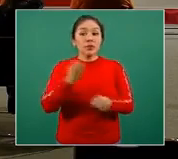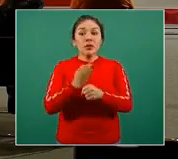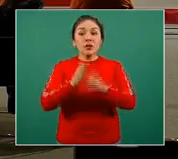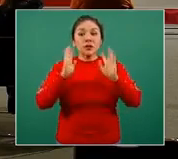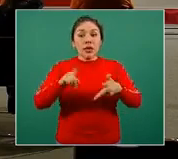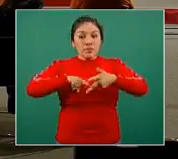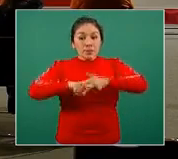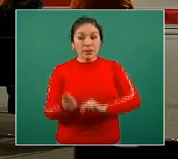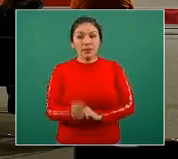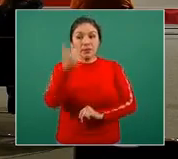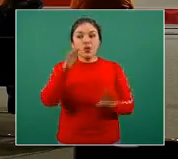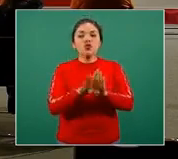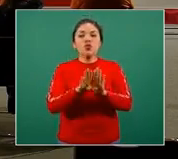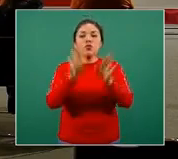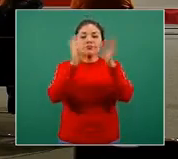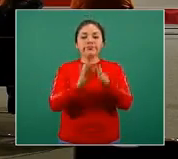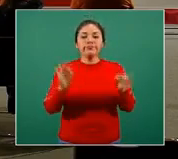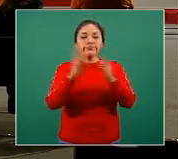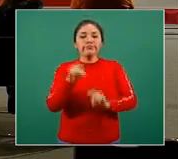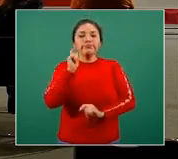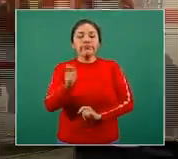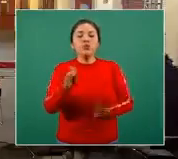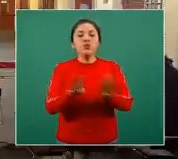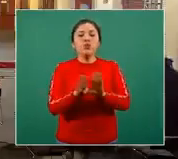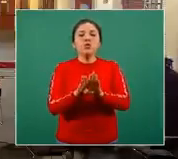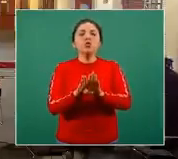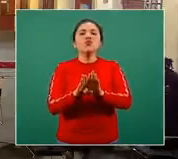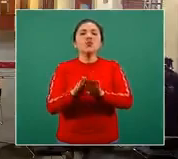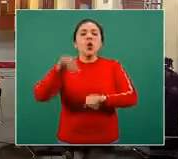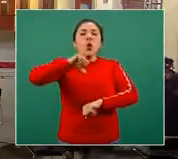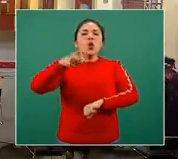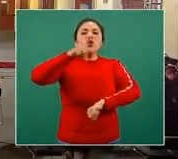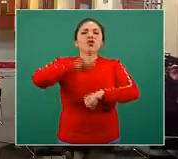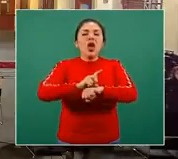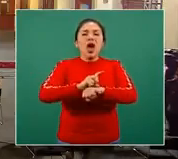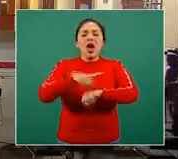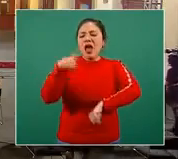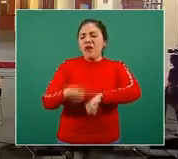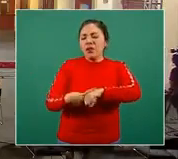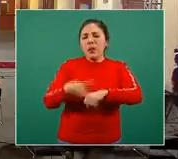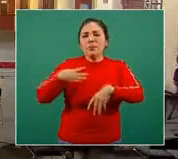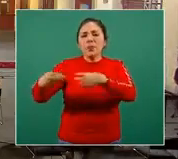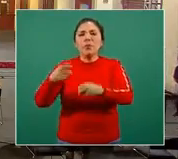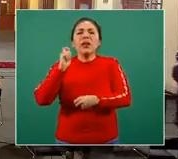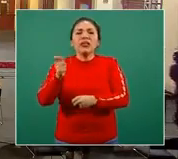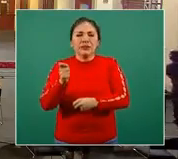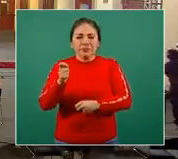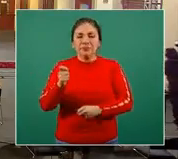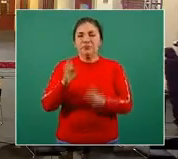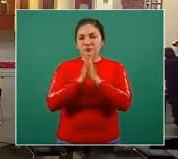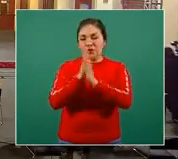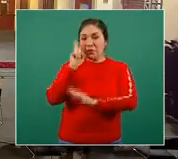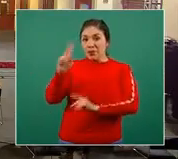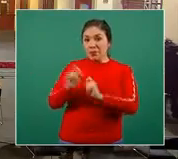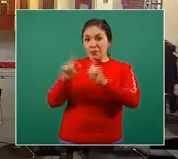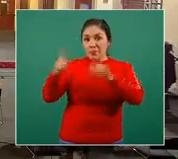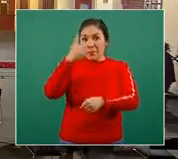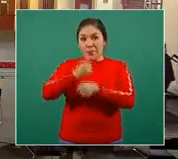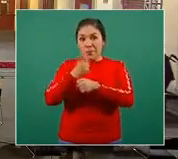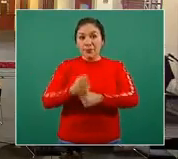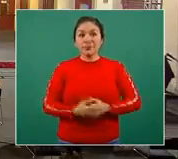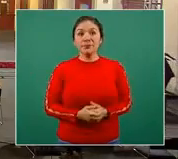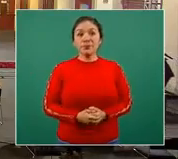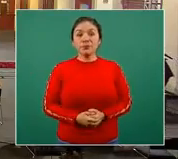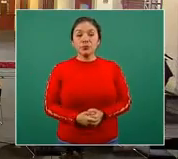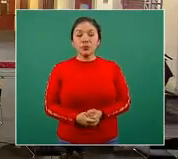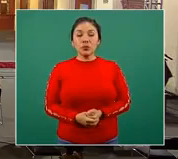primero con la actualización del comportamiento epidémico. Si nos comparten, por favor, la